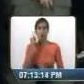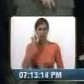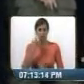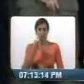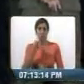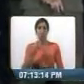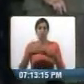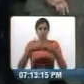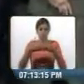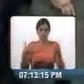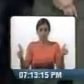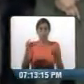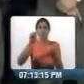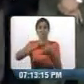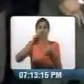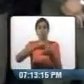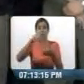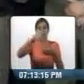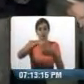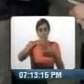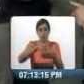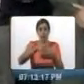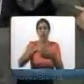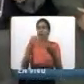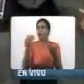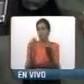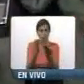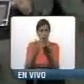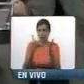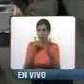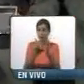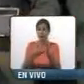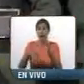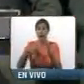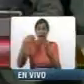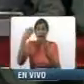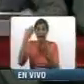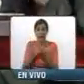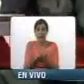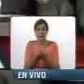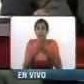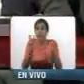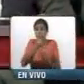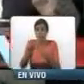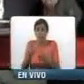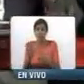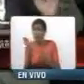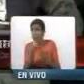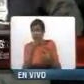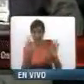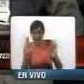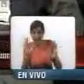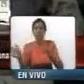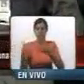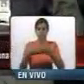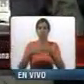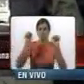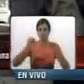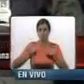estarán abiertos los centros electorales hasta que esté el último elector. La Fuerza Armada estará allí